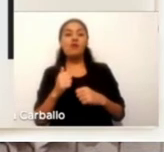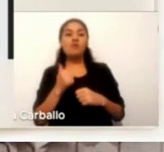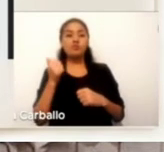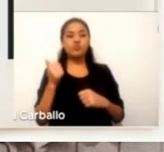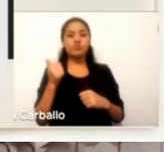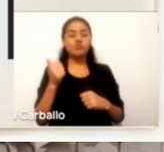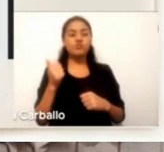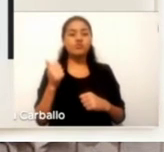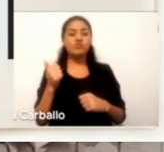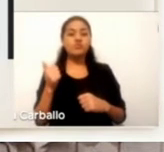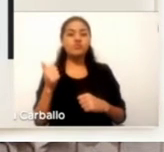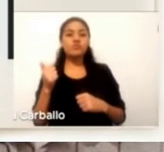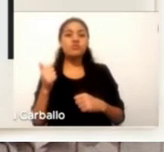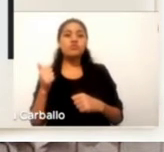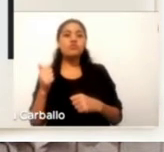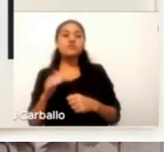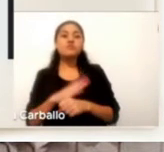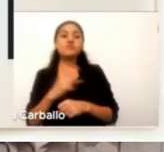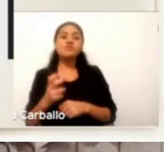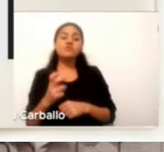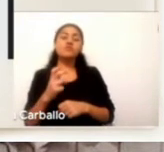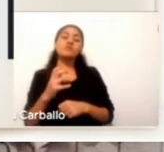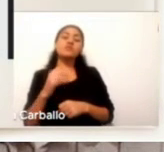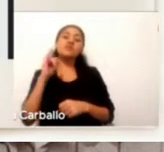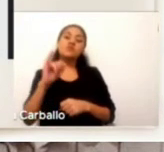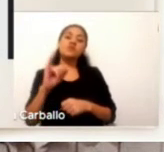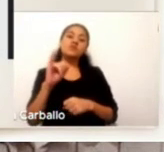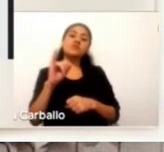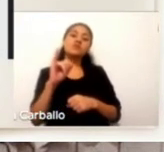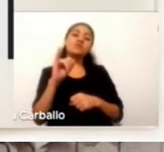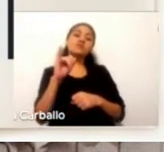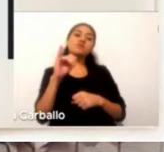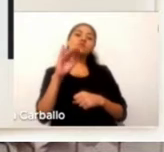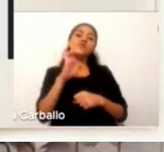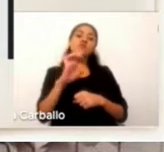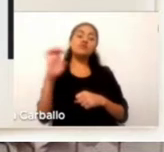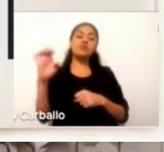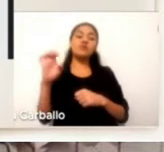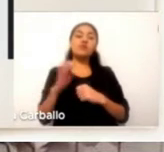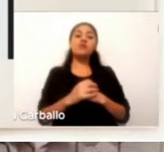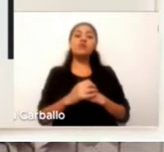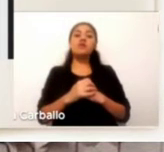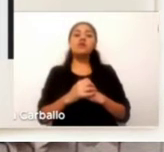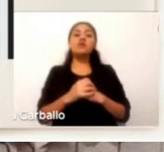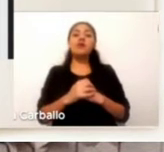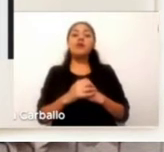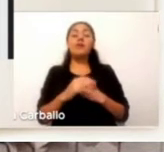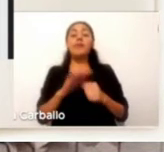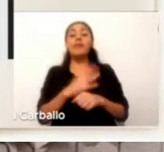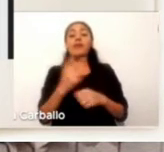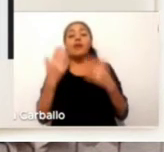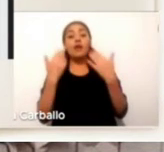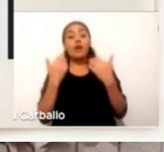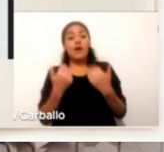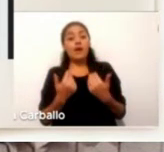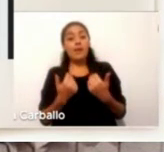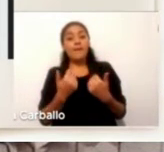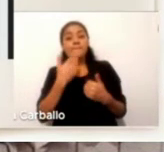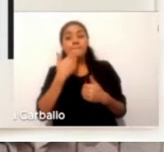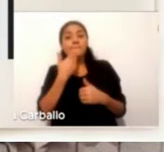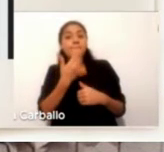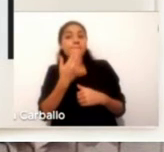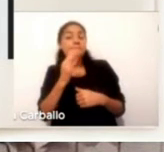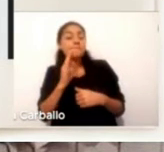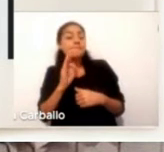el Instituto Estatal Electoral no actuó con apego al principio de legalidad, al no desarrollar adecuadamente actuaciones